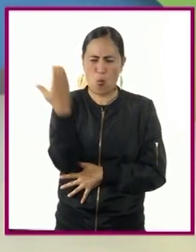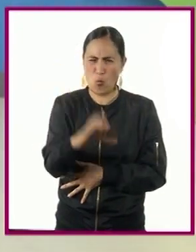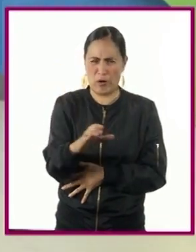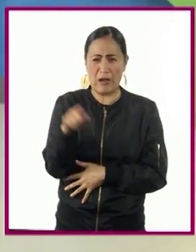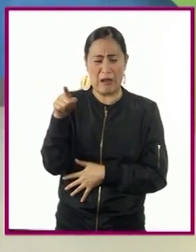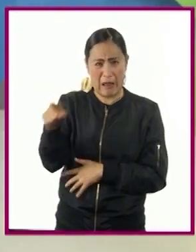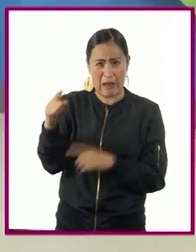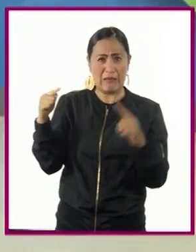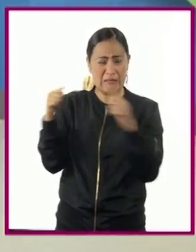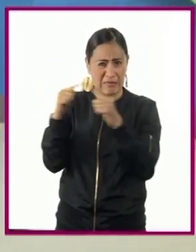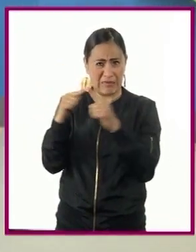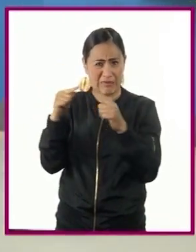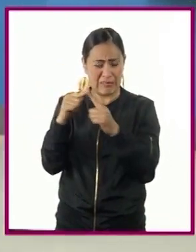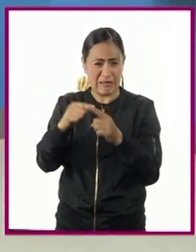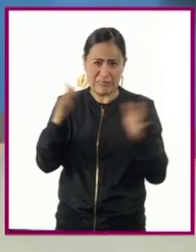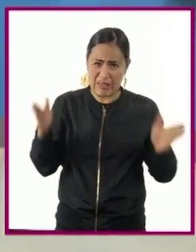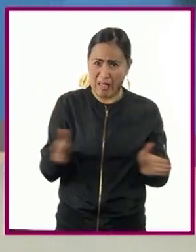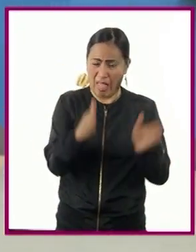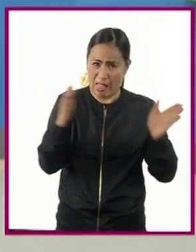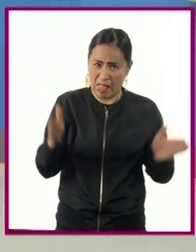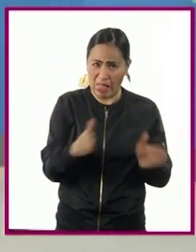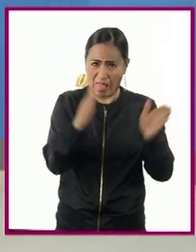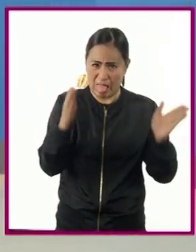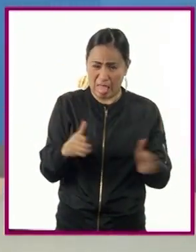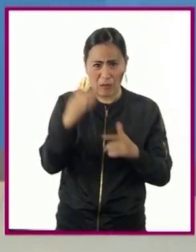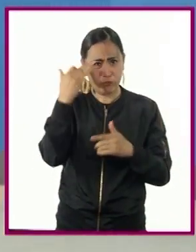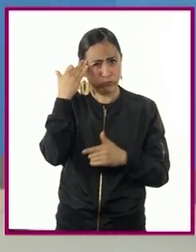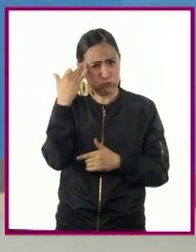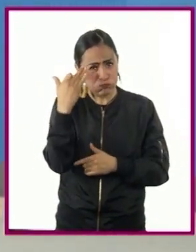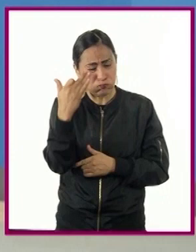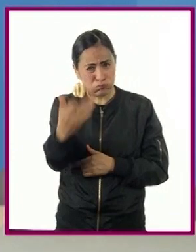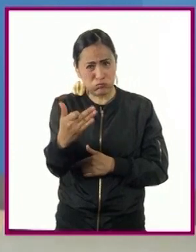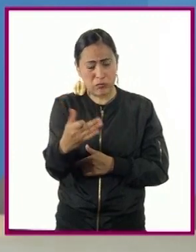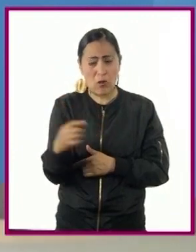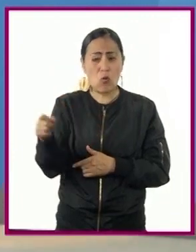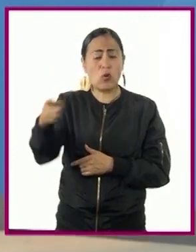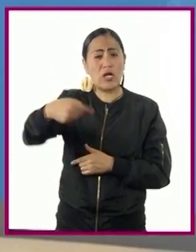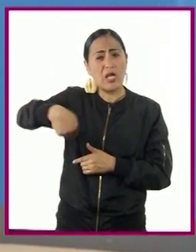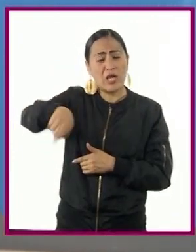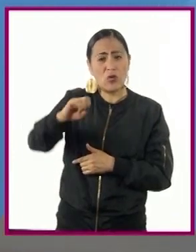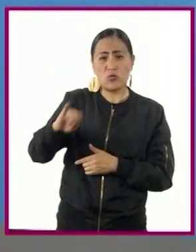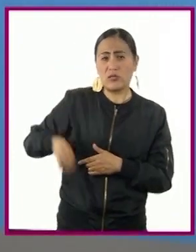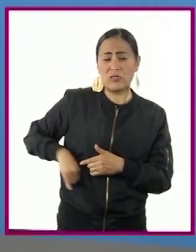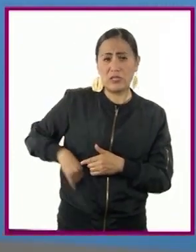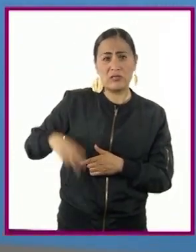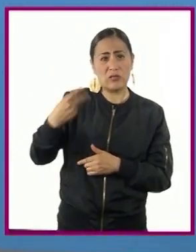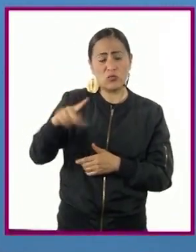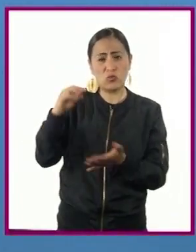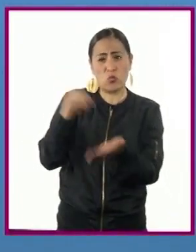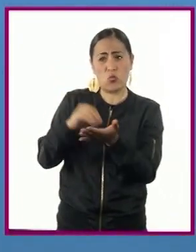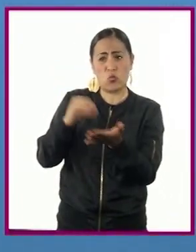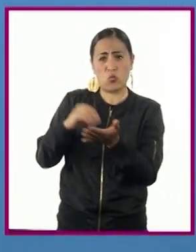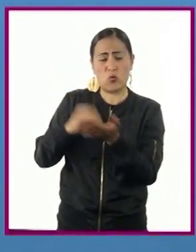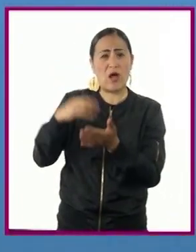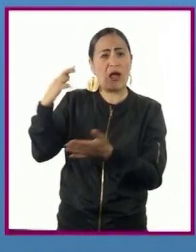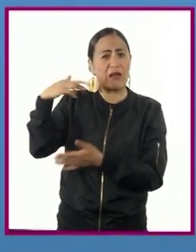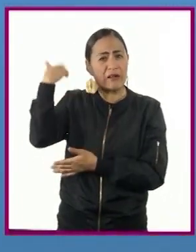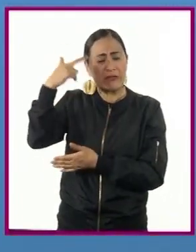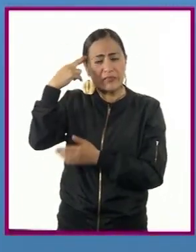está fomentando hace tanto tiempo en la nación, por solo conservar los intereses y prerrogativas que heredó del sistema